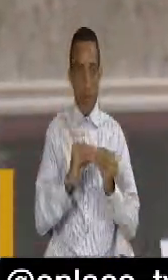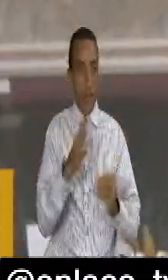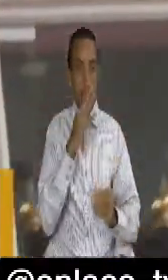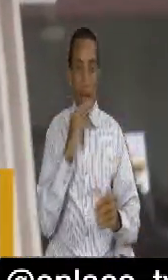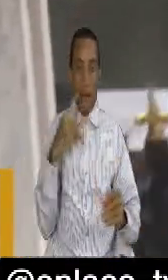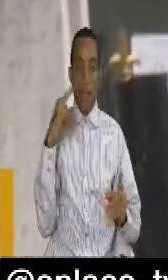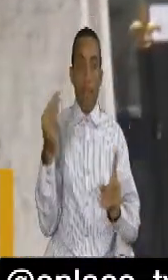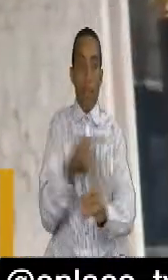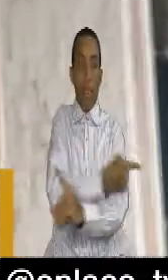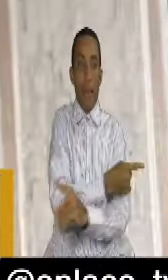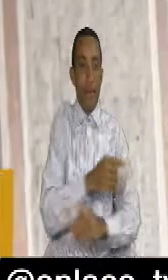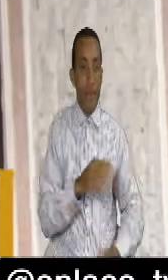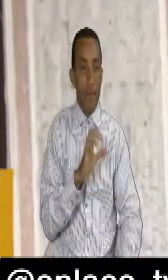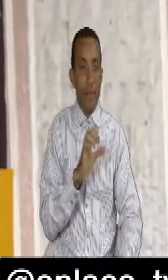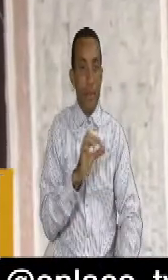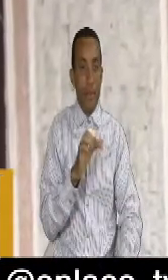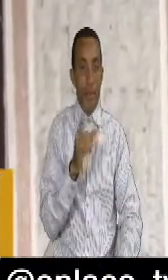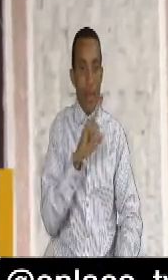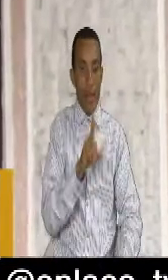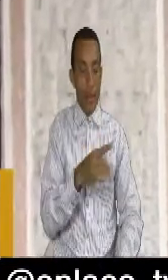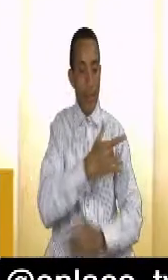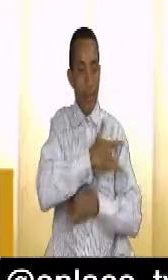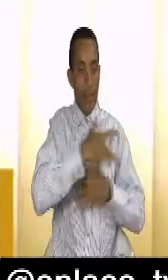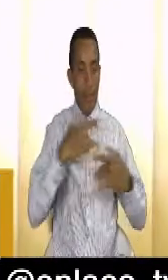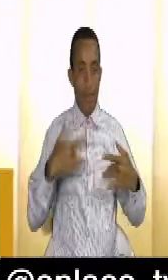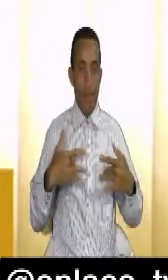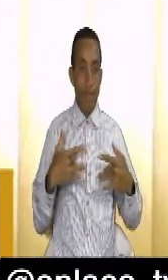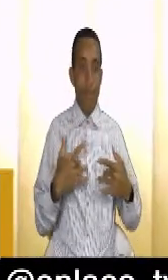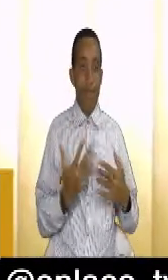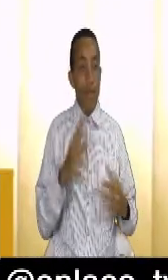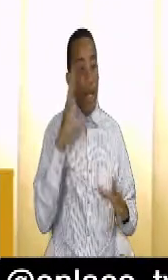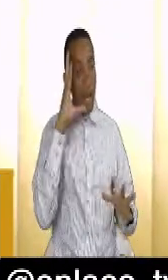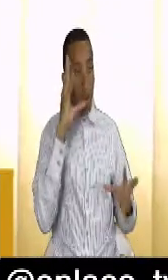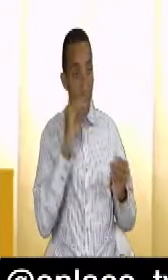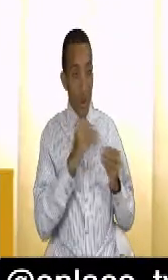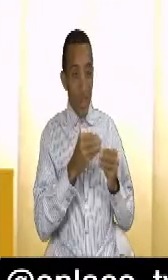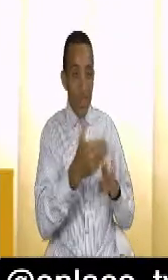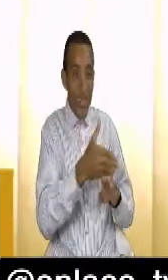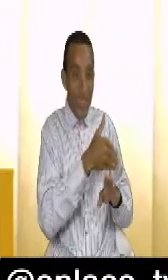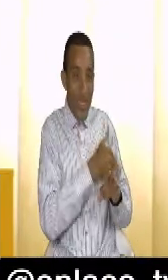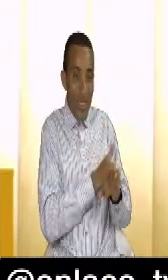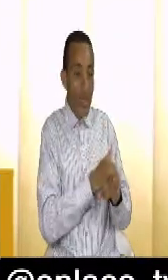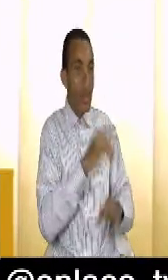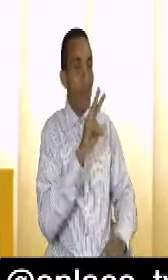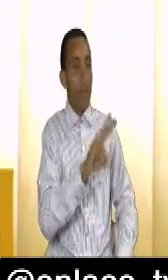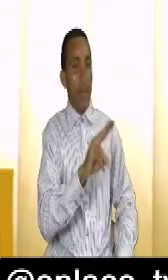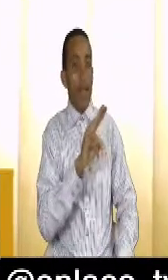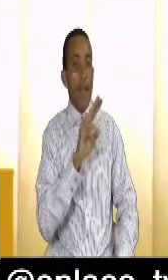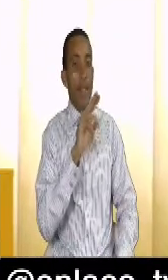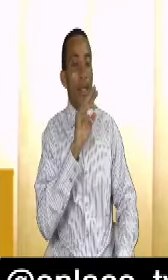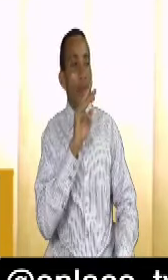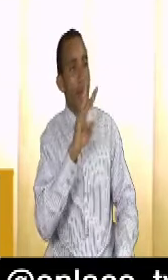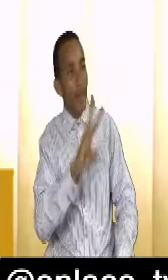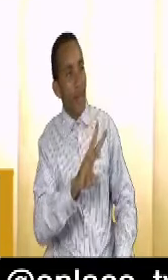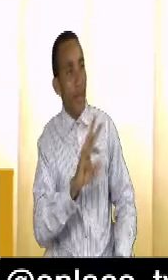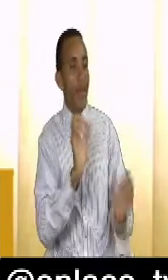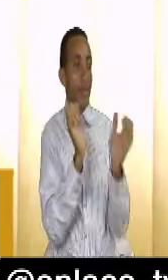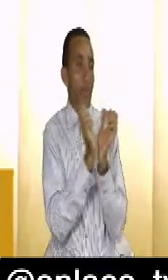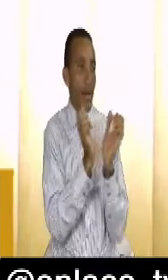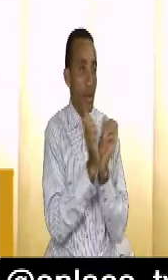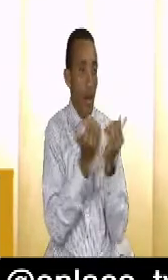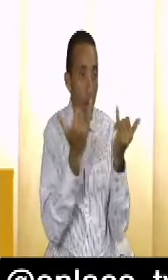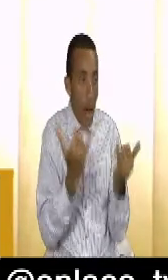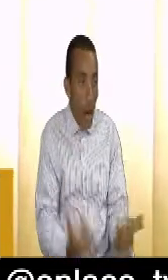EPS. Es decir, que en el último acuerdo de pago del 23 de mayo a la fecha ya